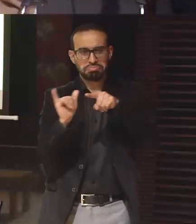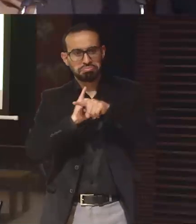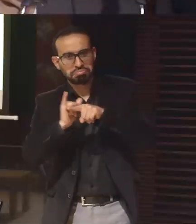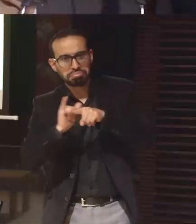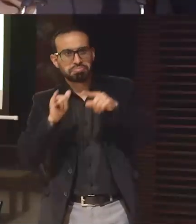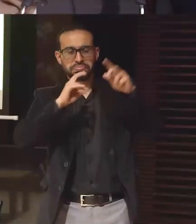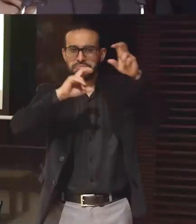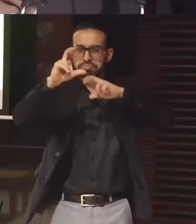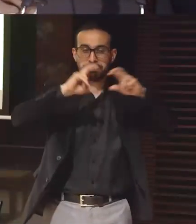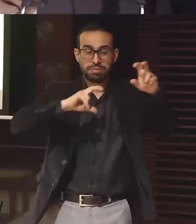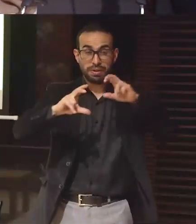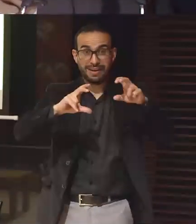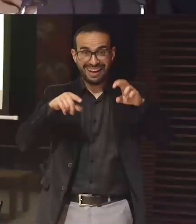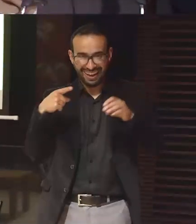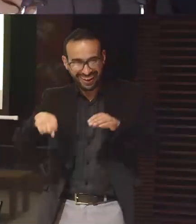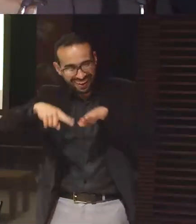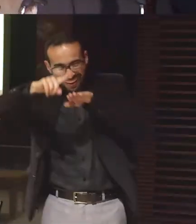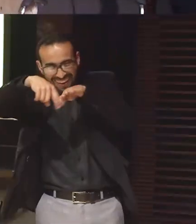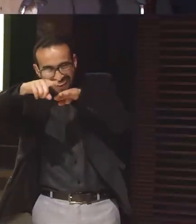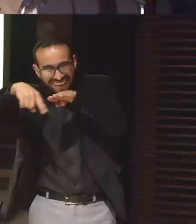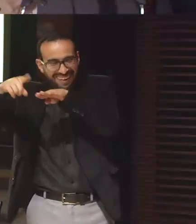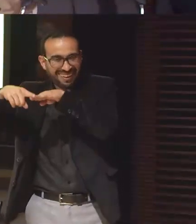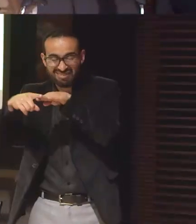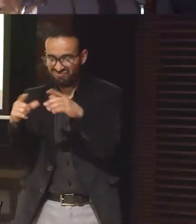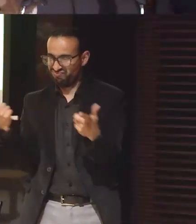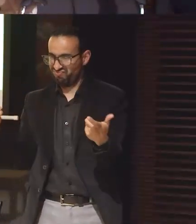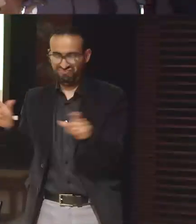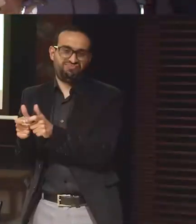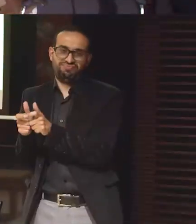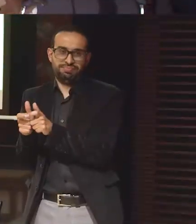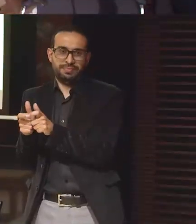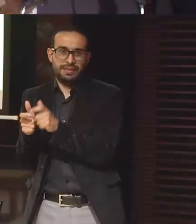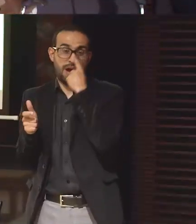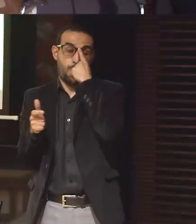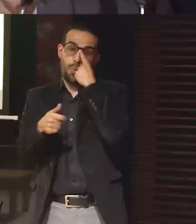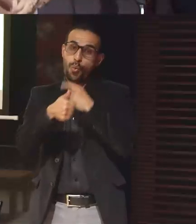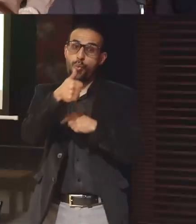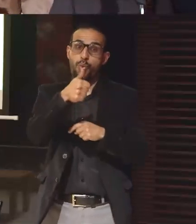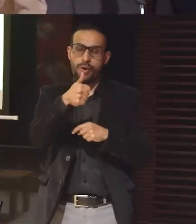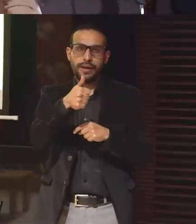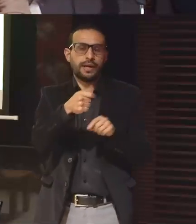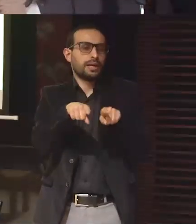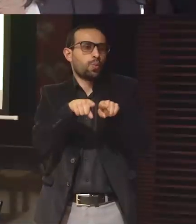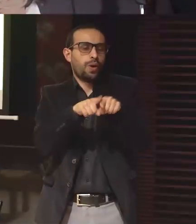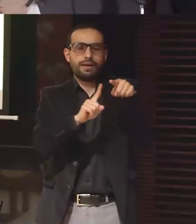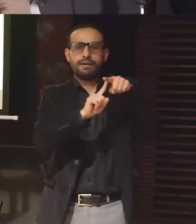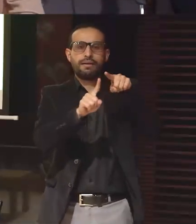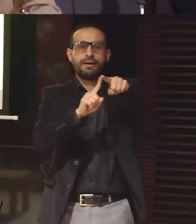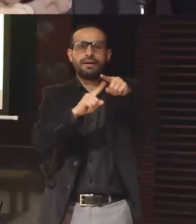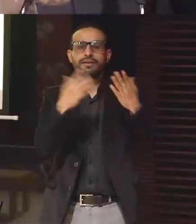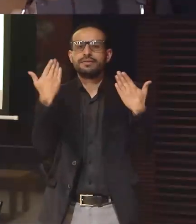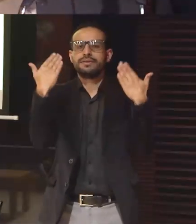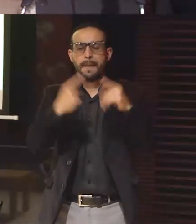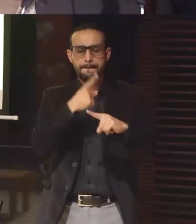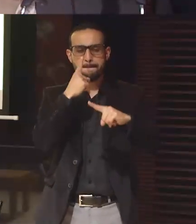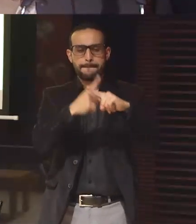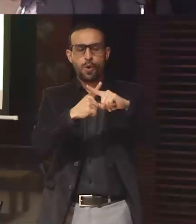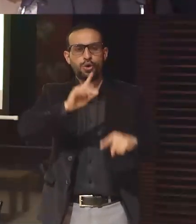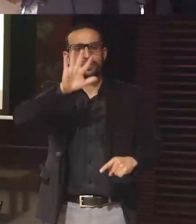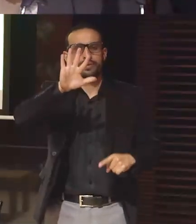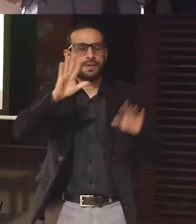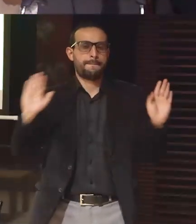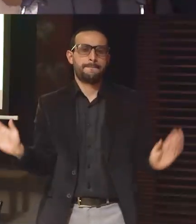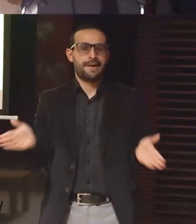porque quiere decir que nosotros hemos hecho 5 veces más eficiente el transporte. Eso solamente de entrada, digamos que genera